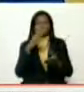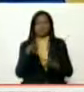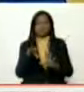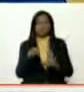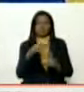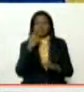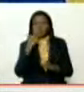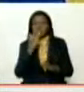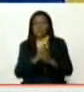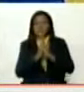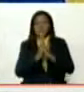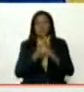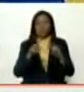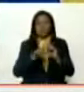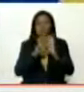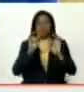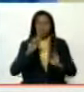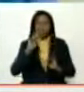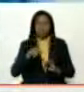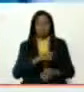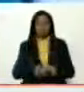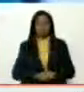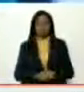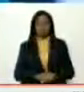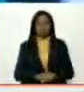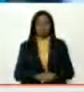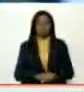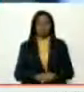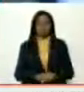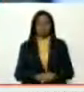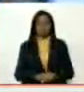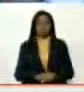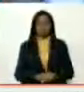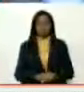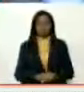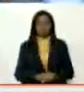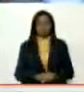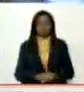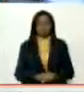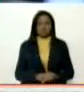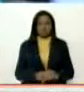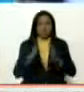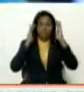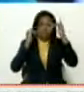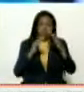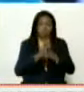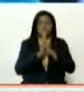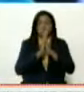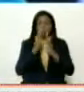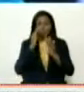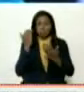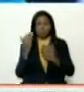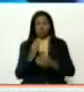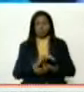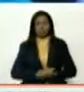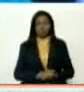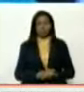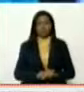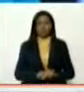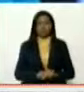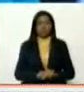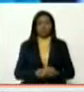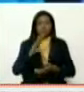poco, acerca la cámara para que todo el mundo pueda verlo. Ok. Dale, pues. En el, la descarga... Atención, oído, oído esta explicación. Cierra el